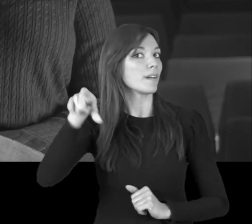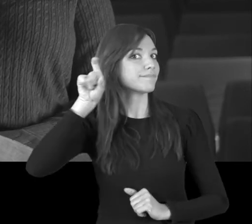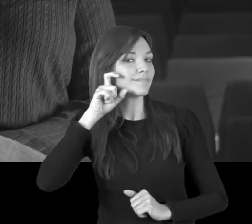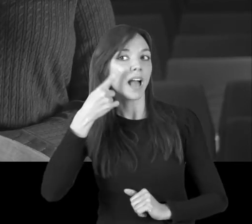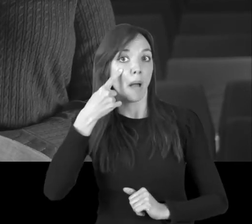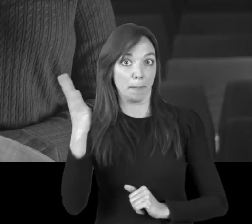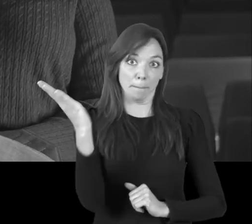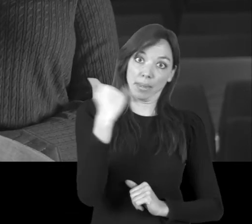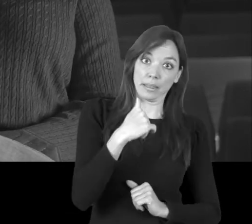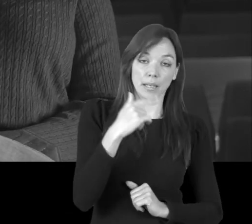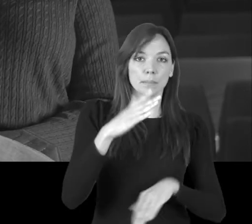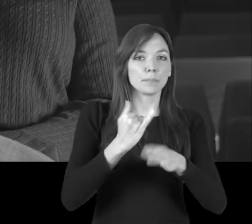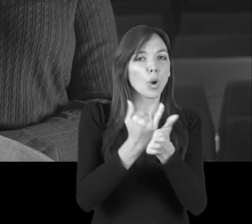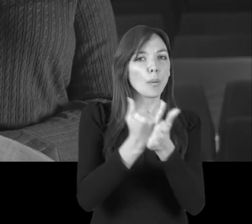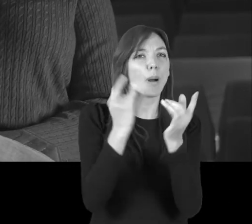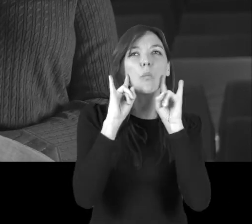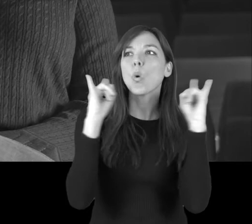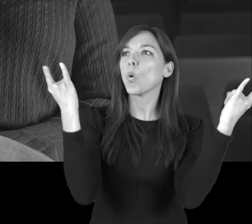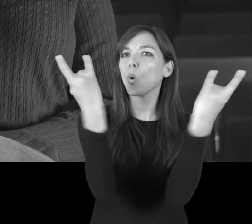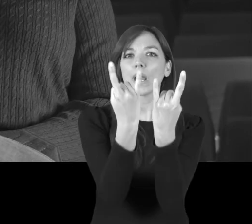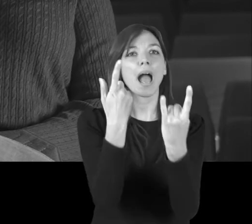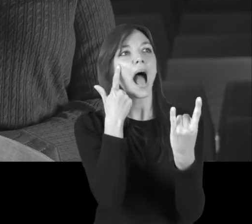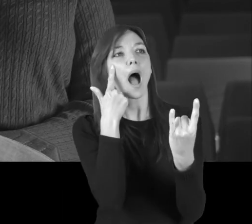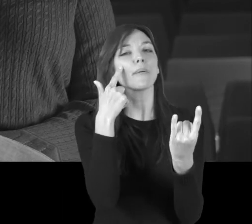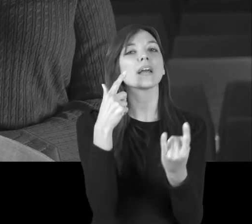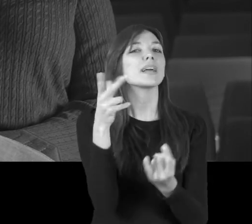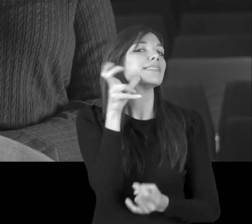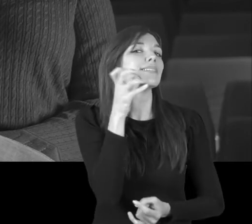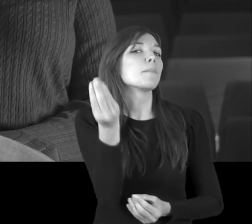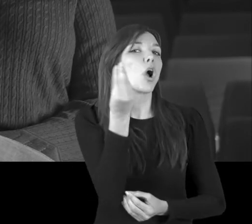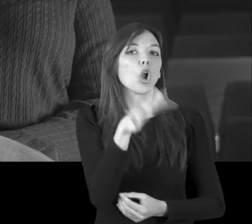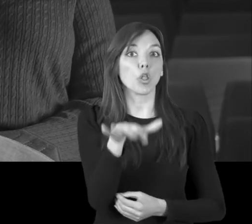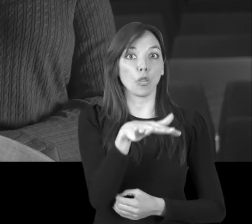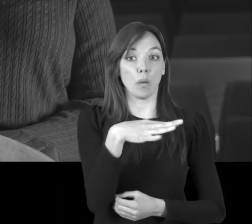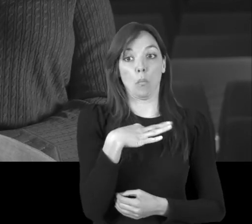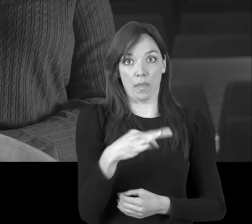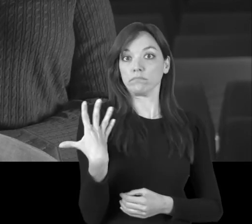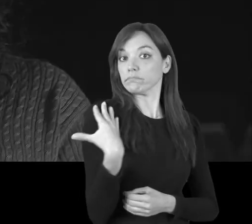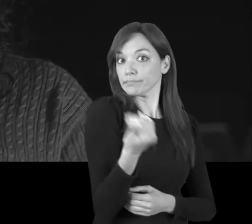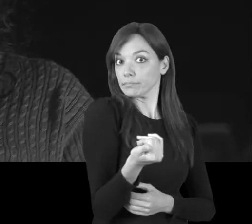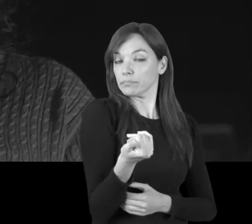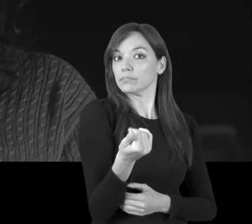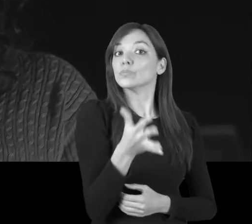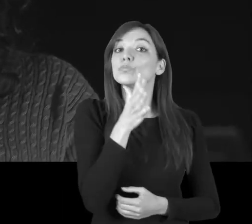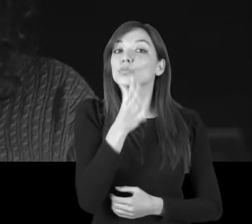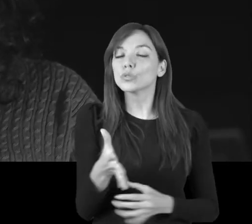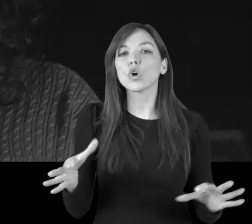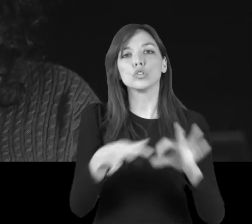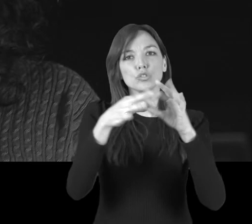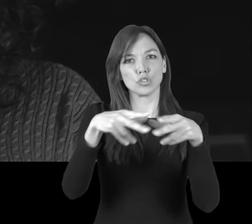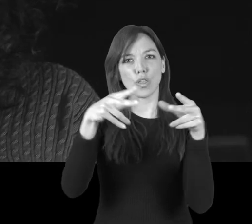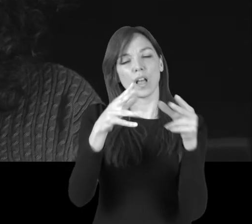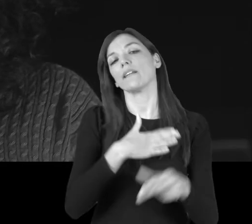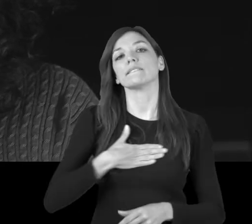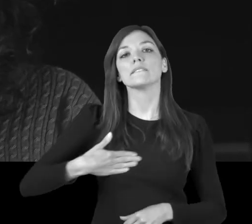audífonos. Oye, vente un día y probamos si el bucle magnético funciona mejor aquí es donde funciona mejor. Es que para eso queremos la